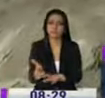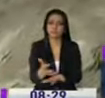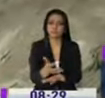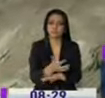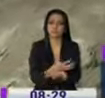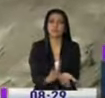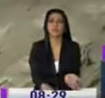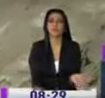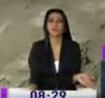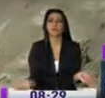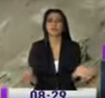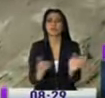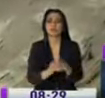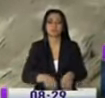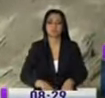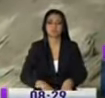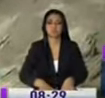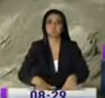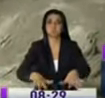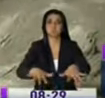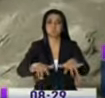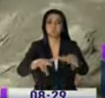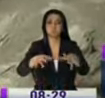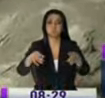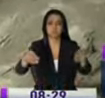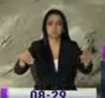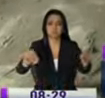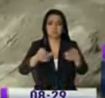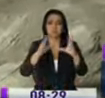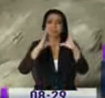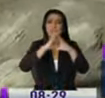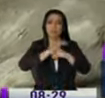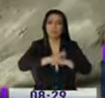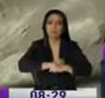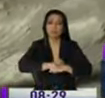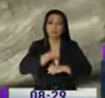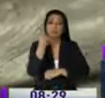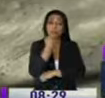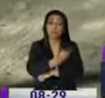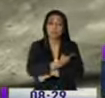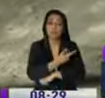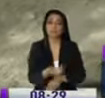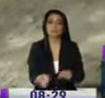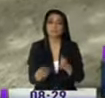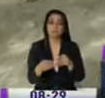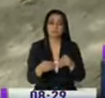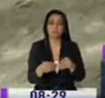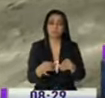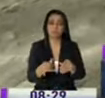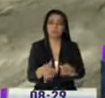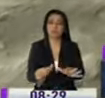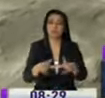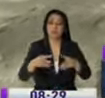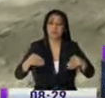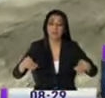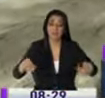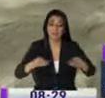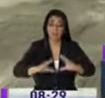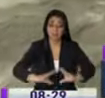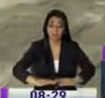vuelto nuevamente a recoger en la noche. En menos de 24 horas tenemos nuevamente una